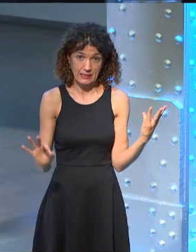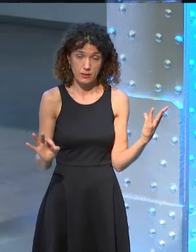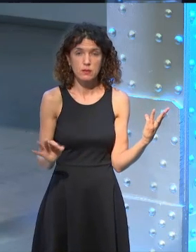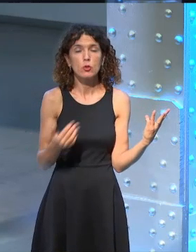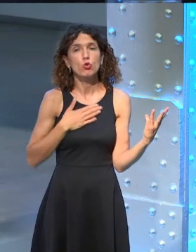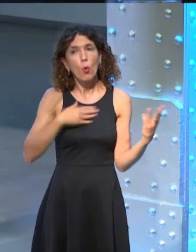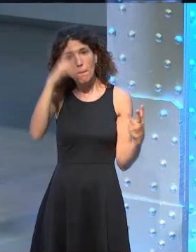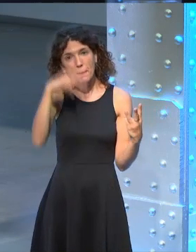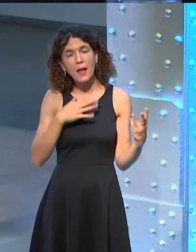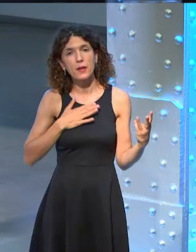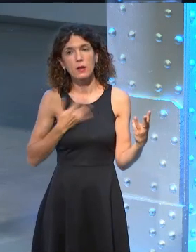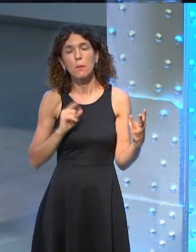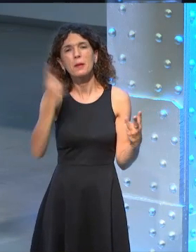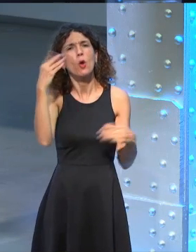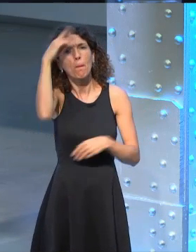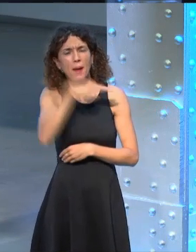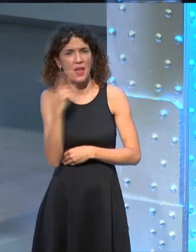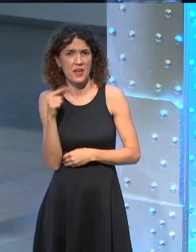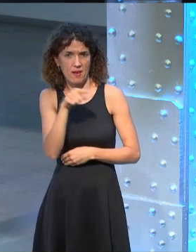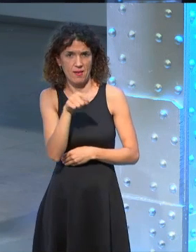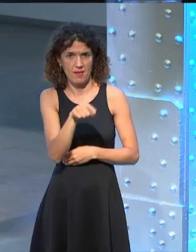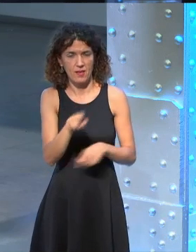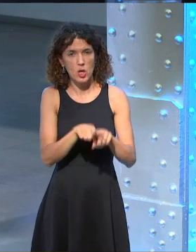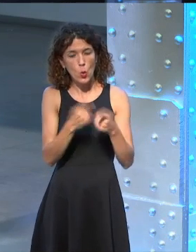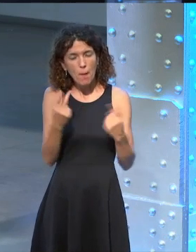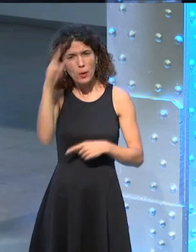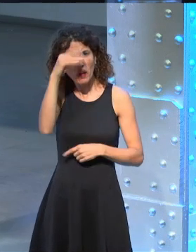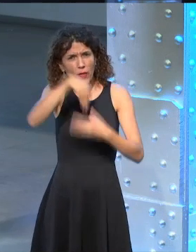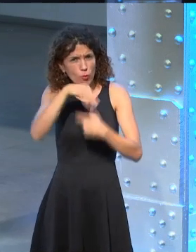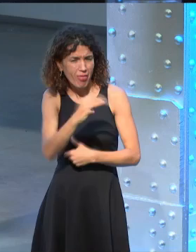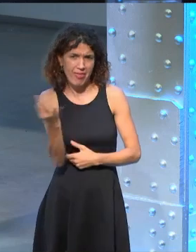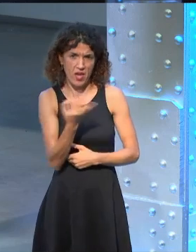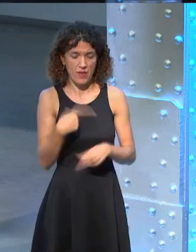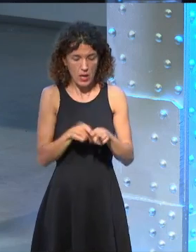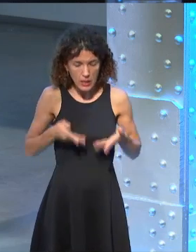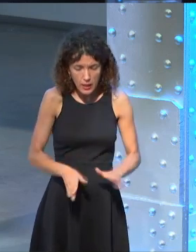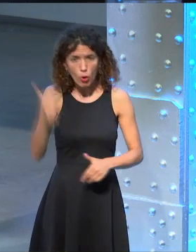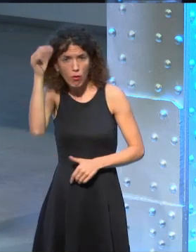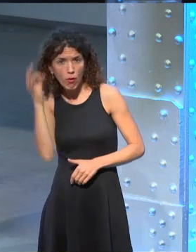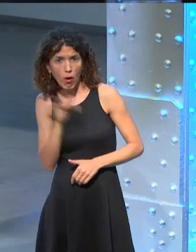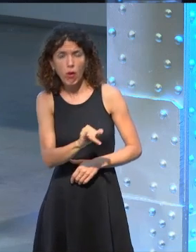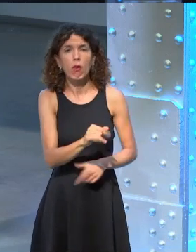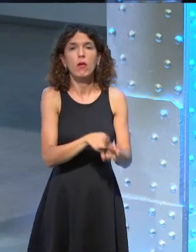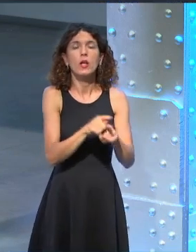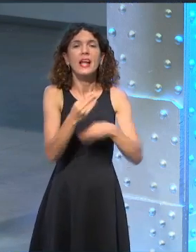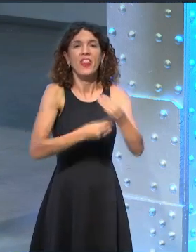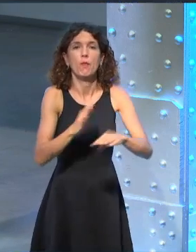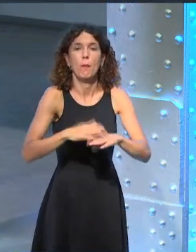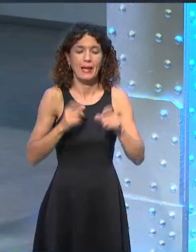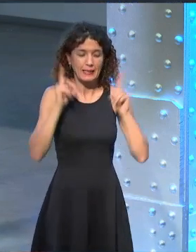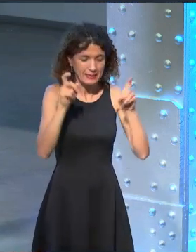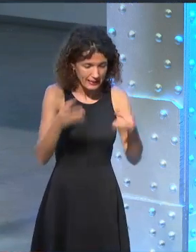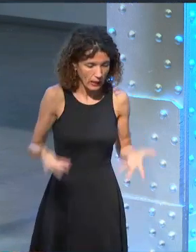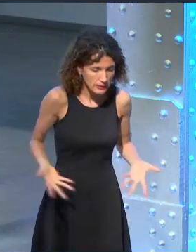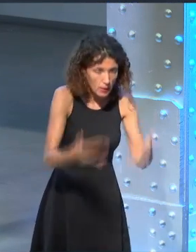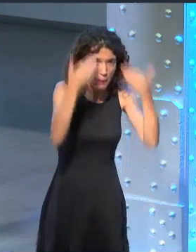yo como padre, yo creo que primero es de los padres. O sea, los padres tenemos que tener esta preocupación, decir, oye, tengamos hijos o hijas, ¿qué vamos a hacer para intentar